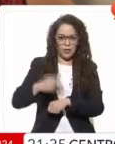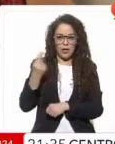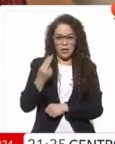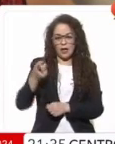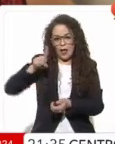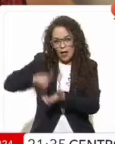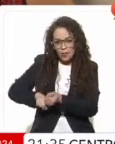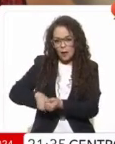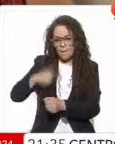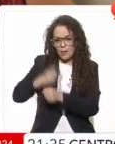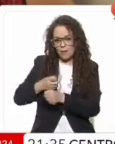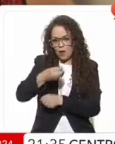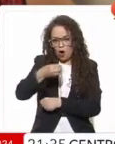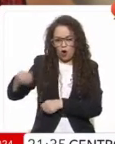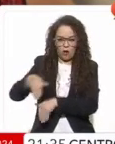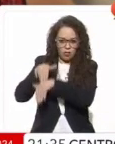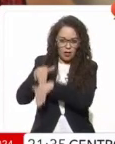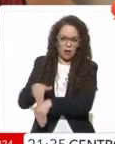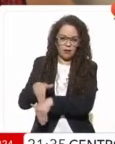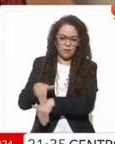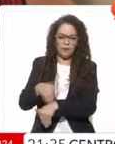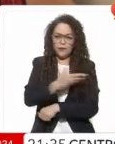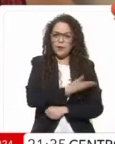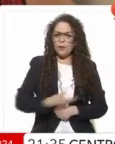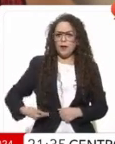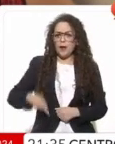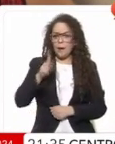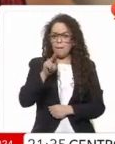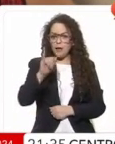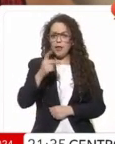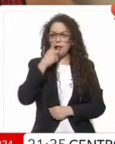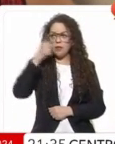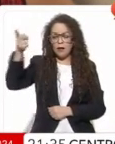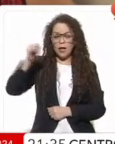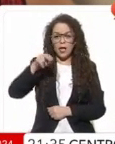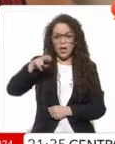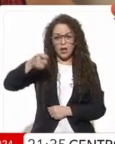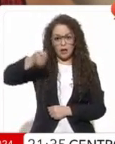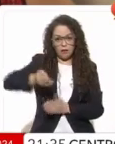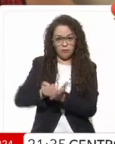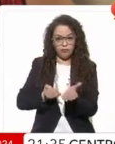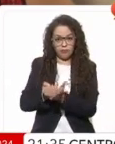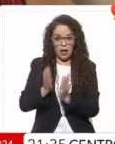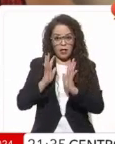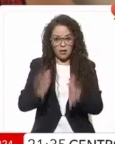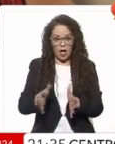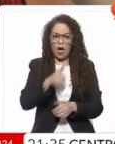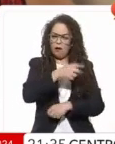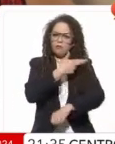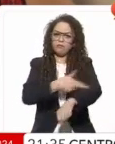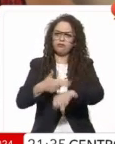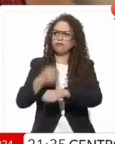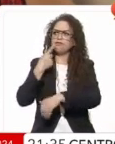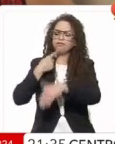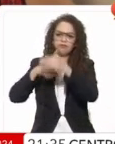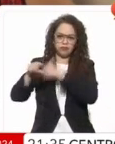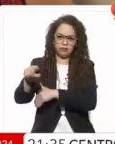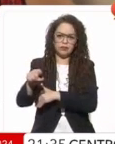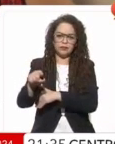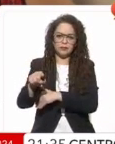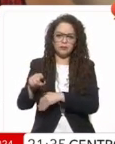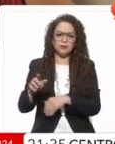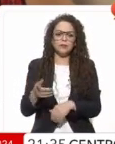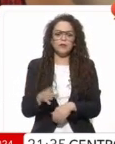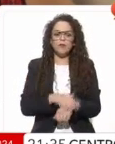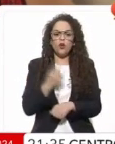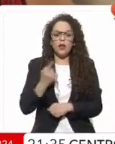casa. El presidente del PRI dijo que va a impugnar la resolución del INE ante el tribunal. Eventualmente, por la tendencia que ha